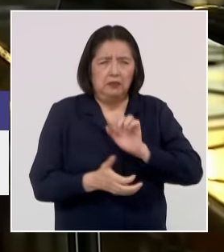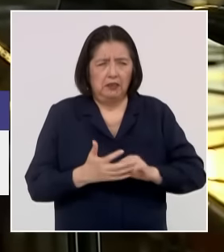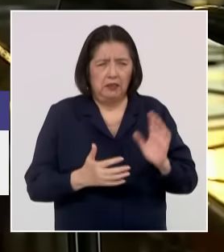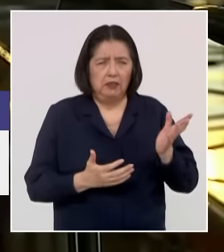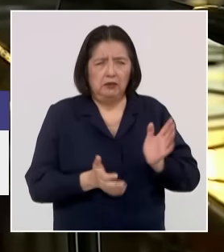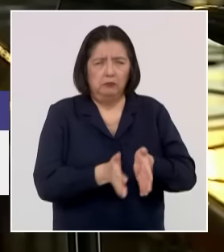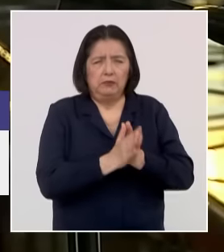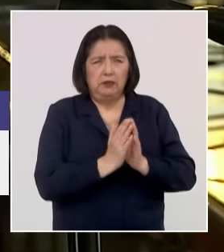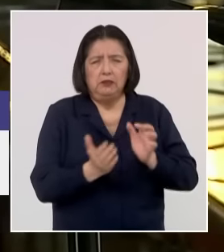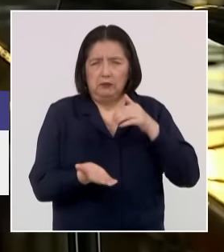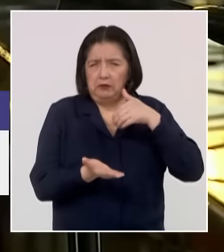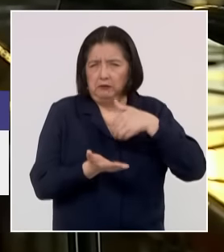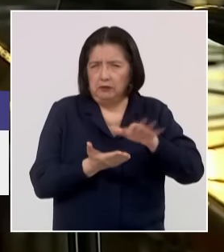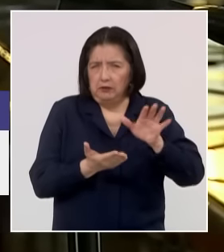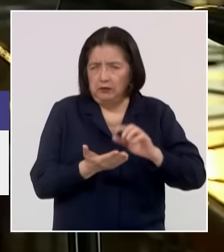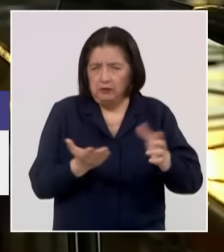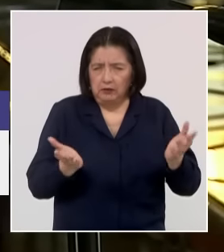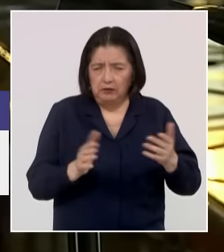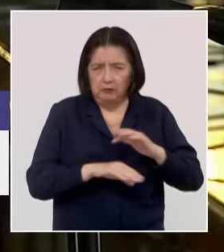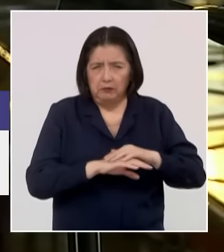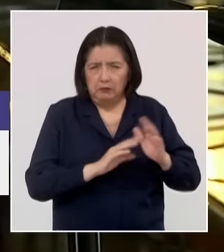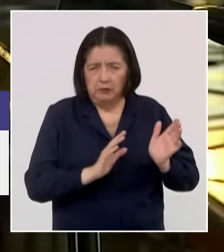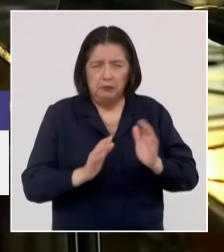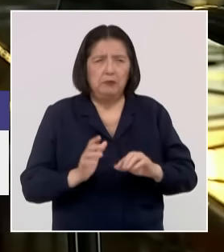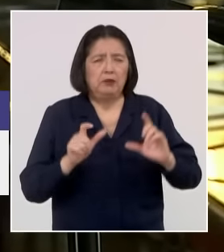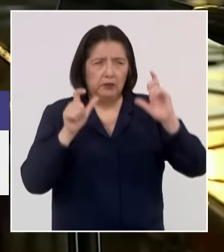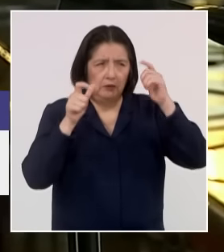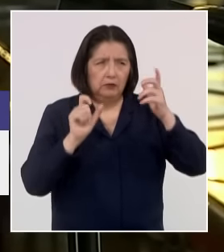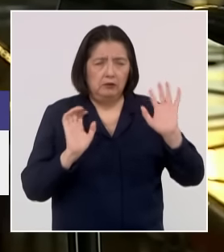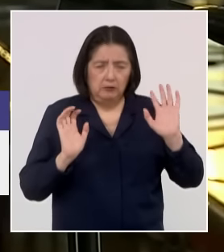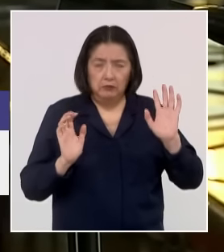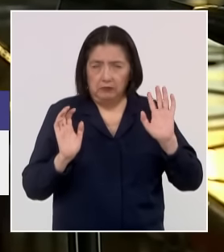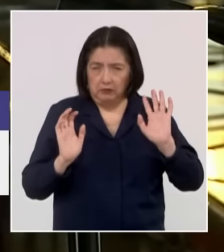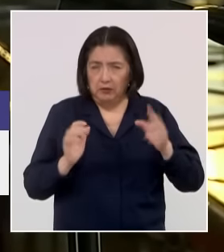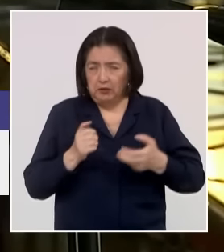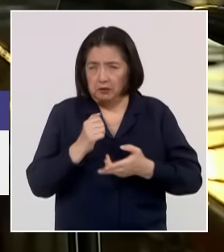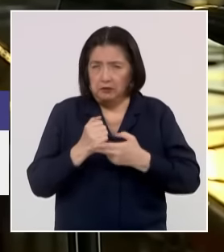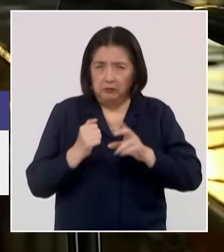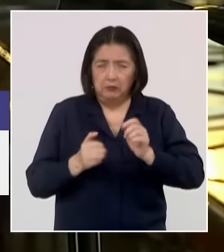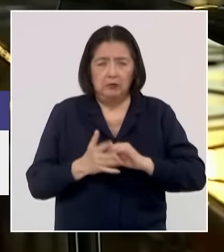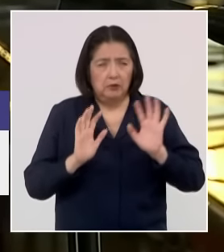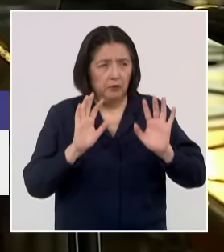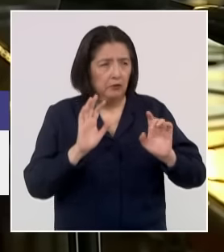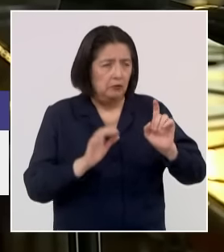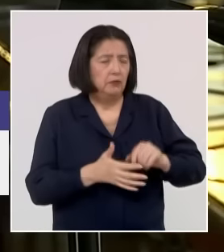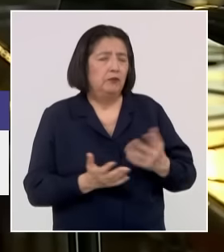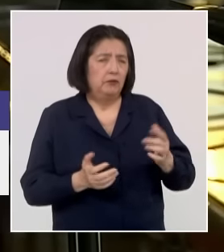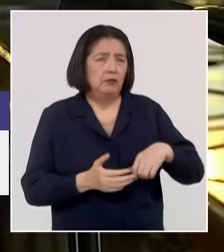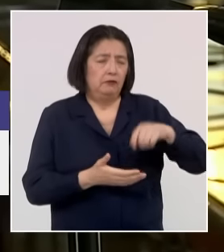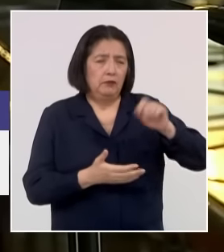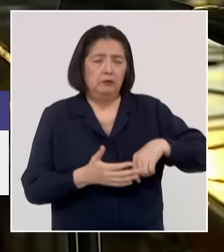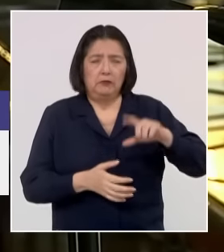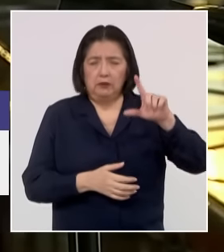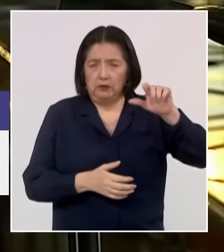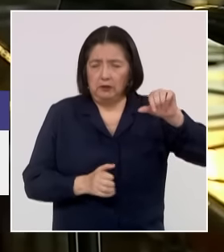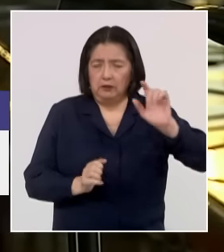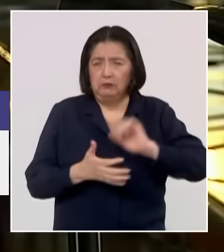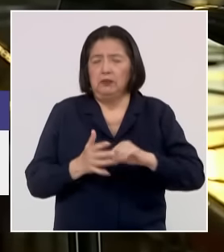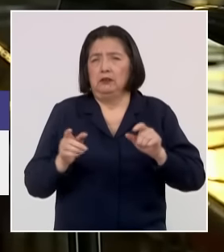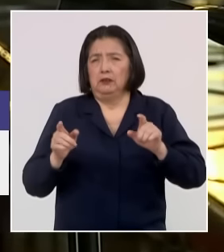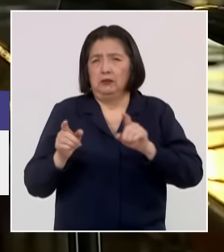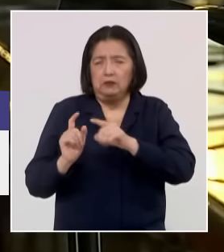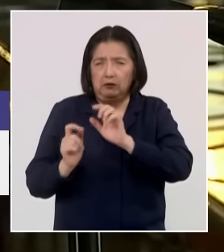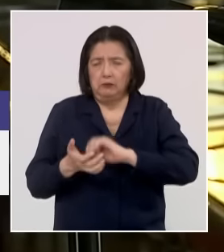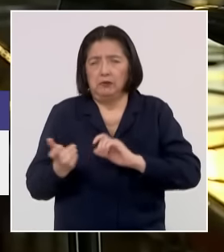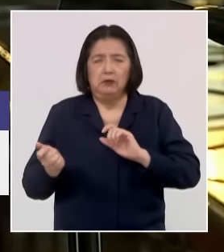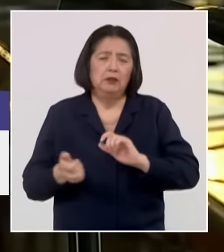una moción de vacancia que se viene promoviendo desde el Congreso. Ya por lo menos aseguradas están las 11 firmas de Perú Libre, Adherirse, también el de